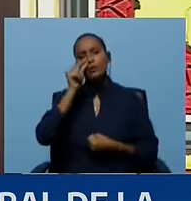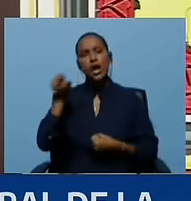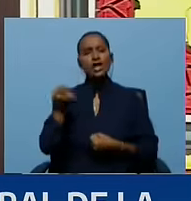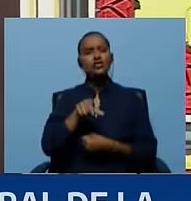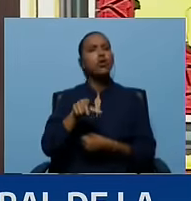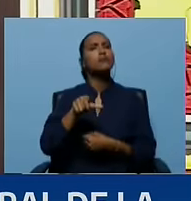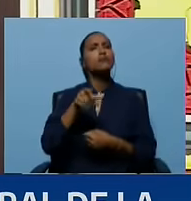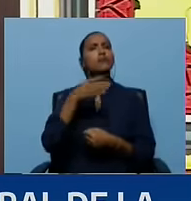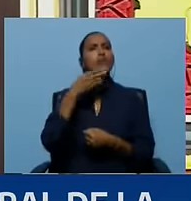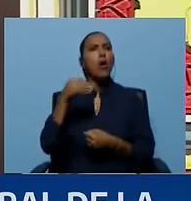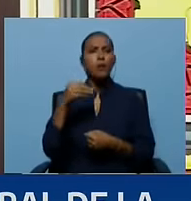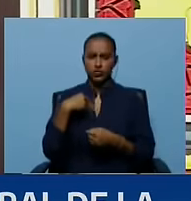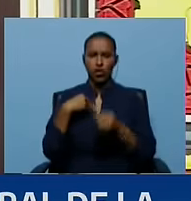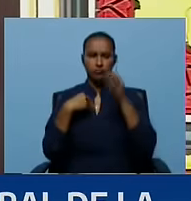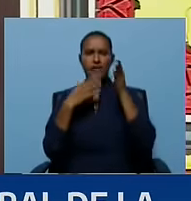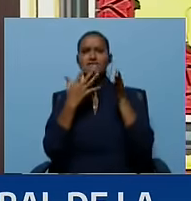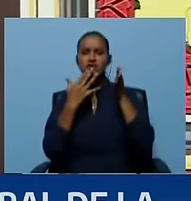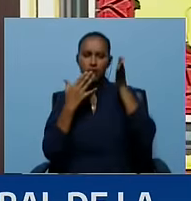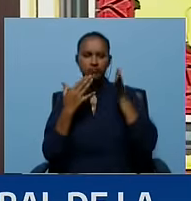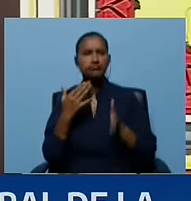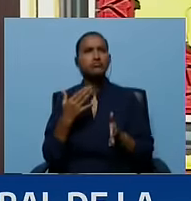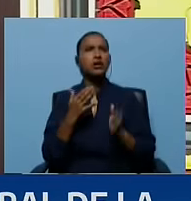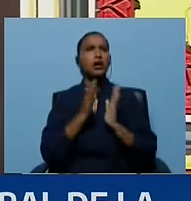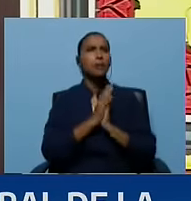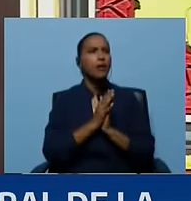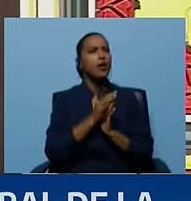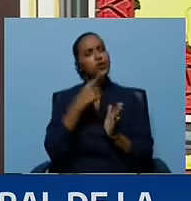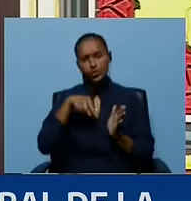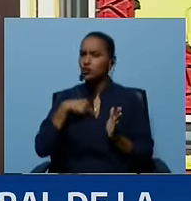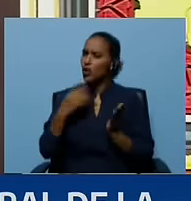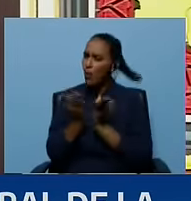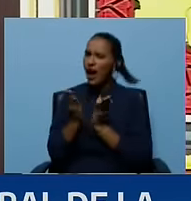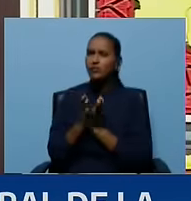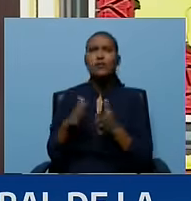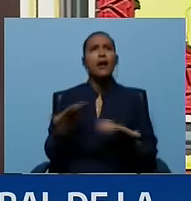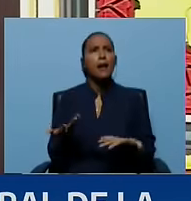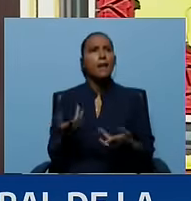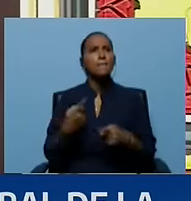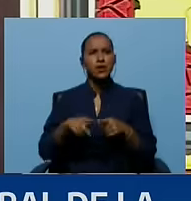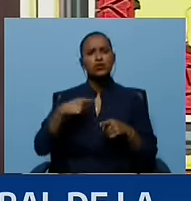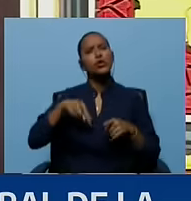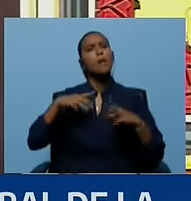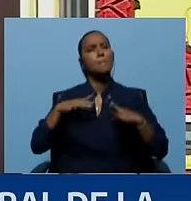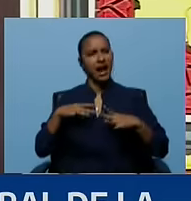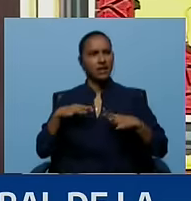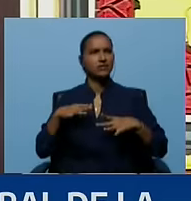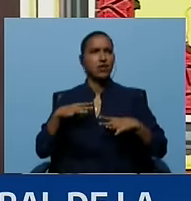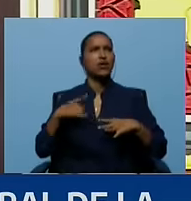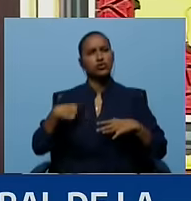Yo bajé el vidrio, ven acá muchachos. No, nosotros somos estudiantes, pero como estamos de vacaciones